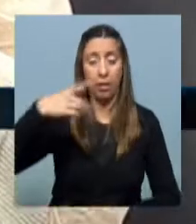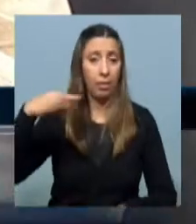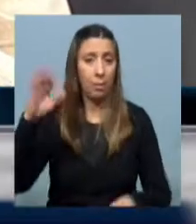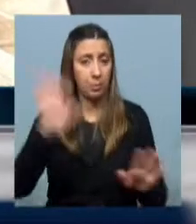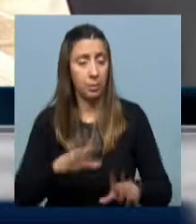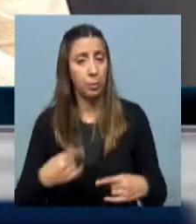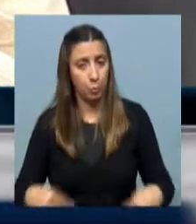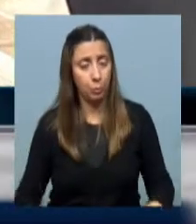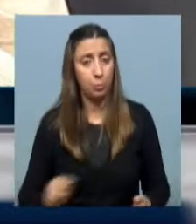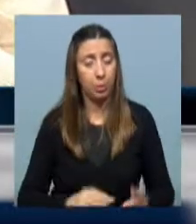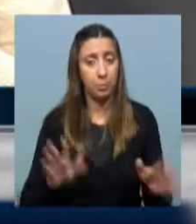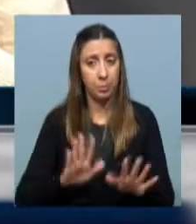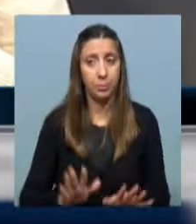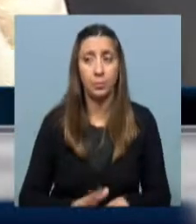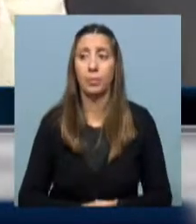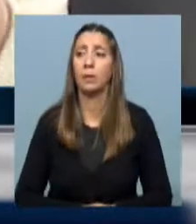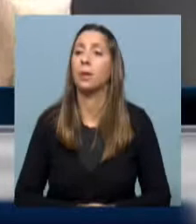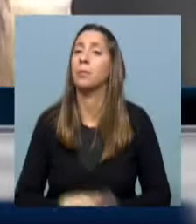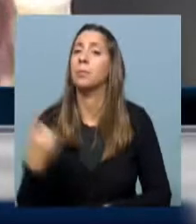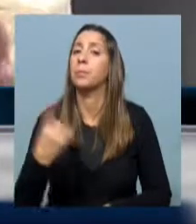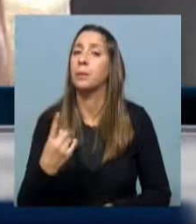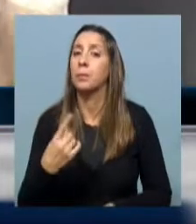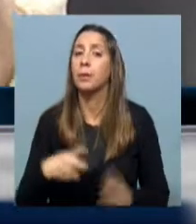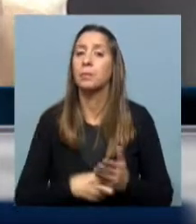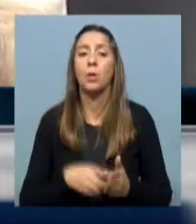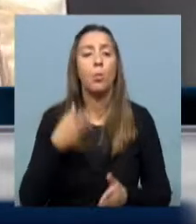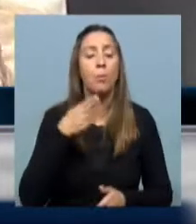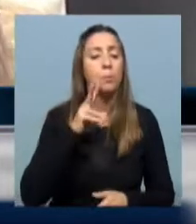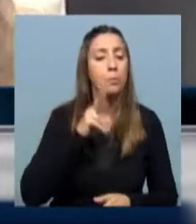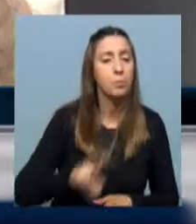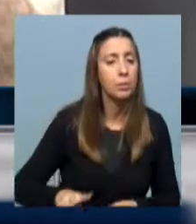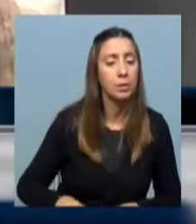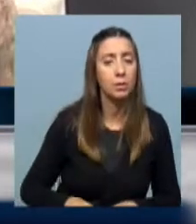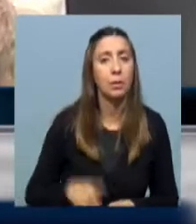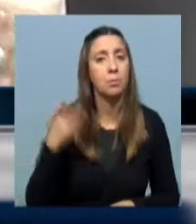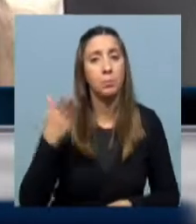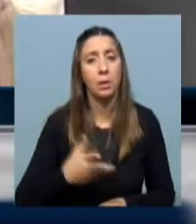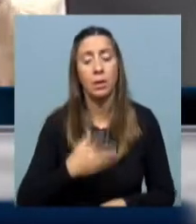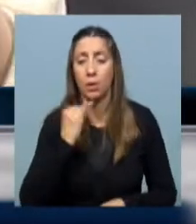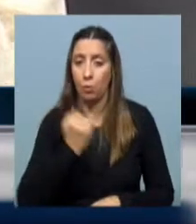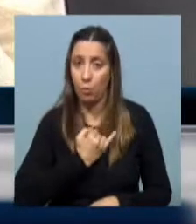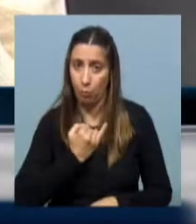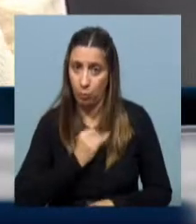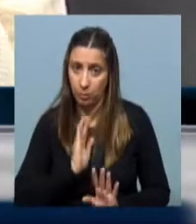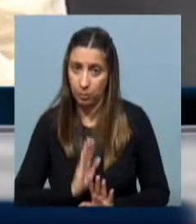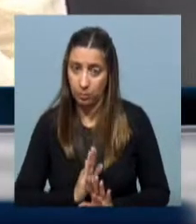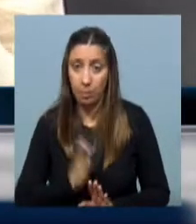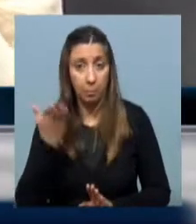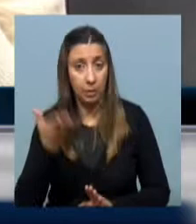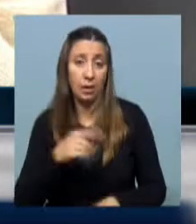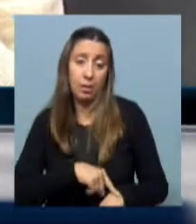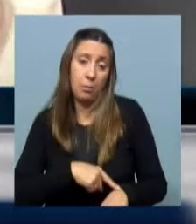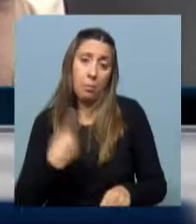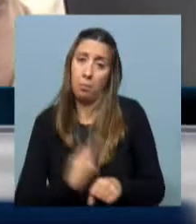elementos. Sale una resolución, primero va el inspector, inspecciona, hacen el pedido de la quema, por supuesto que en esta